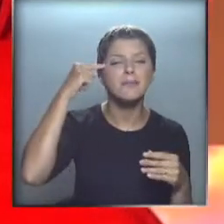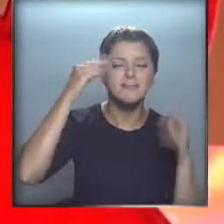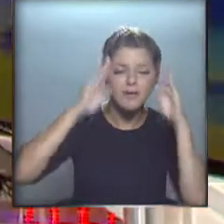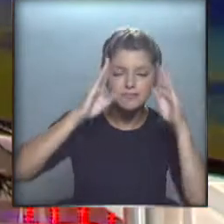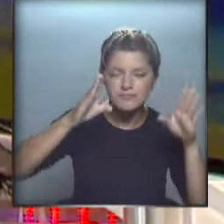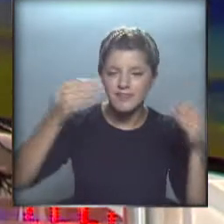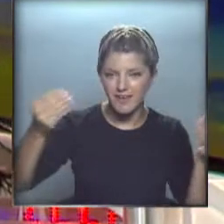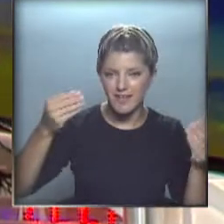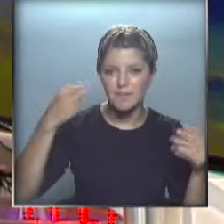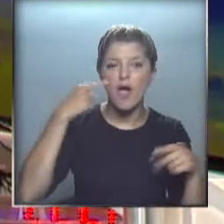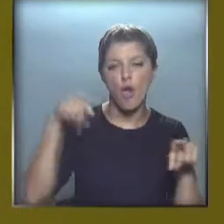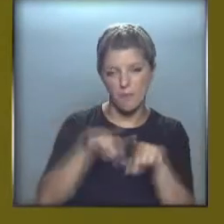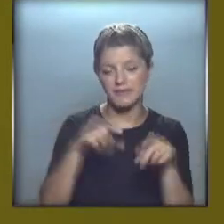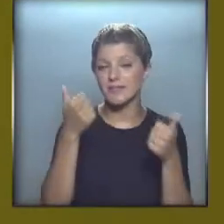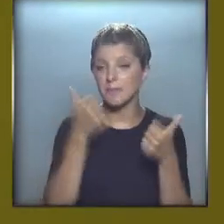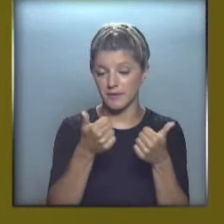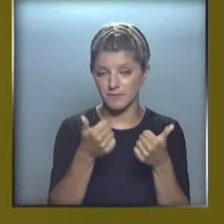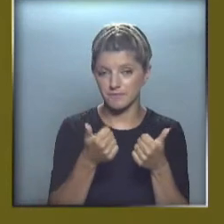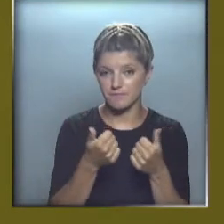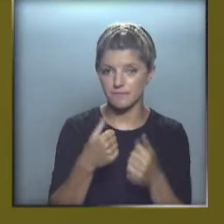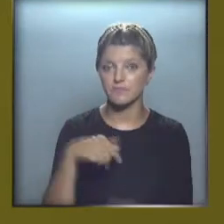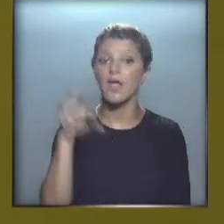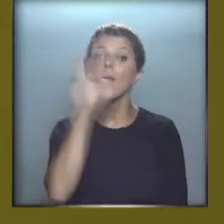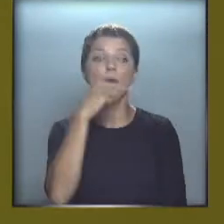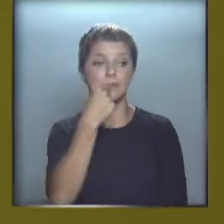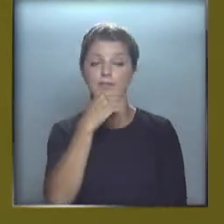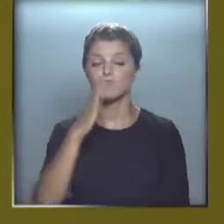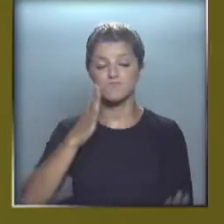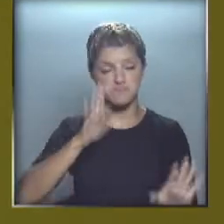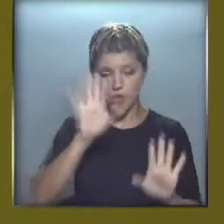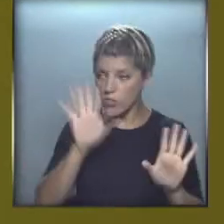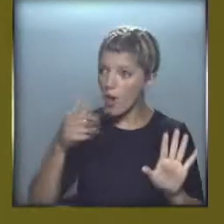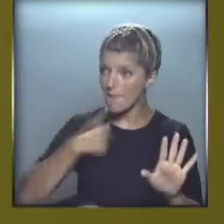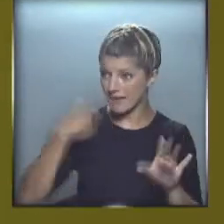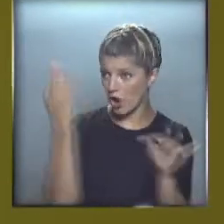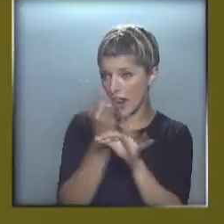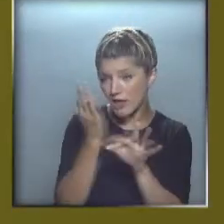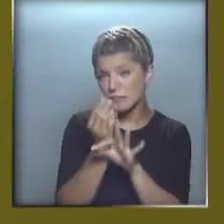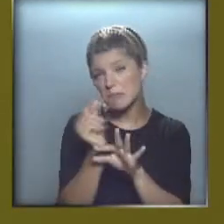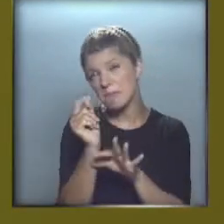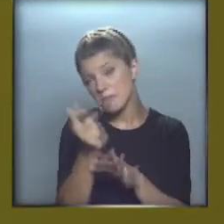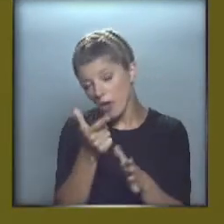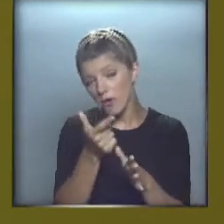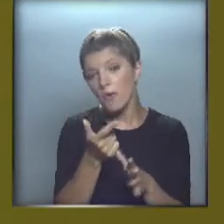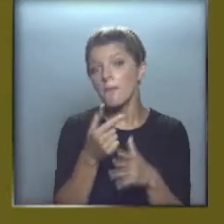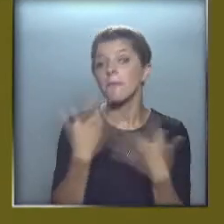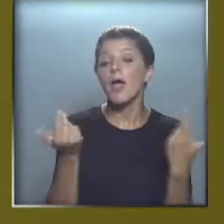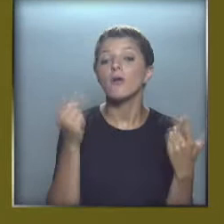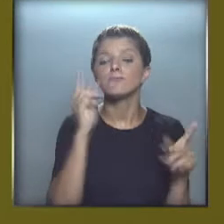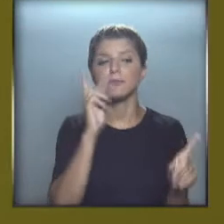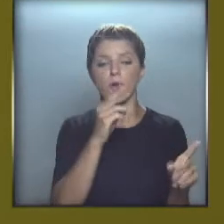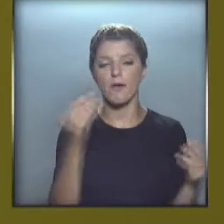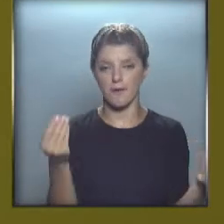convivencia? No, en mi colegio no hay mucho bullying, se llamaría. Sí. Yo veo como que